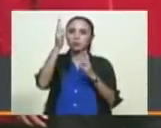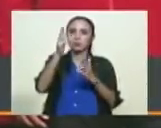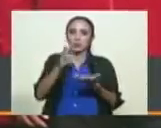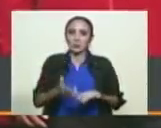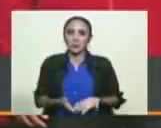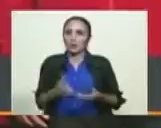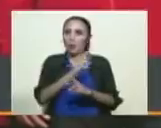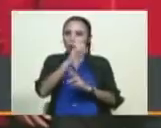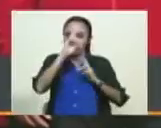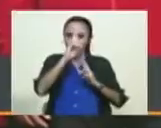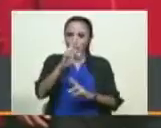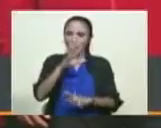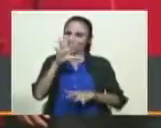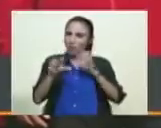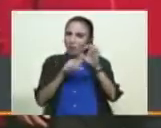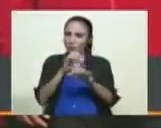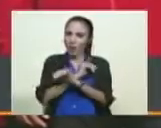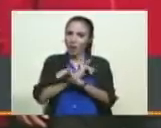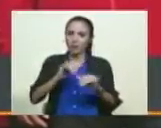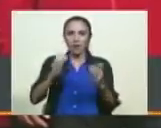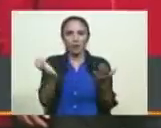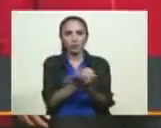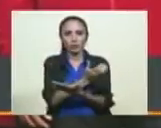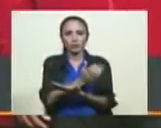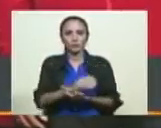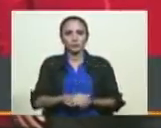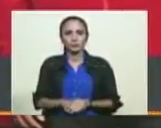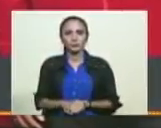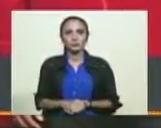respetar los animales.